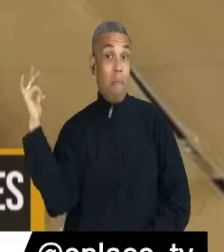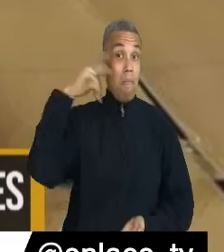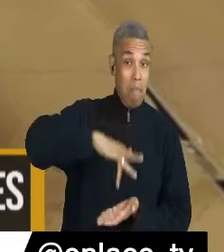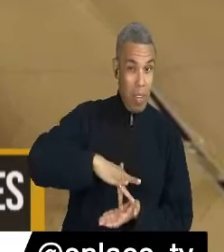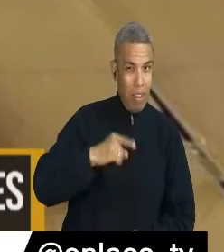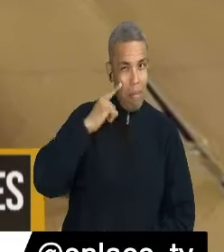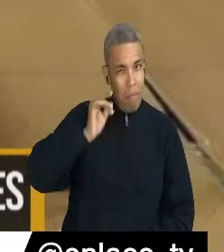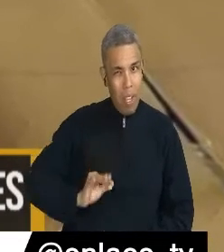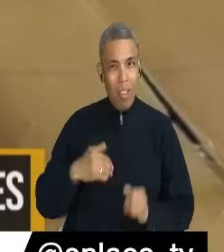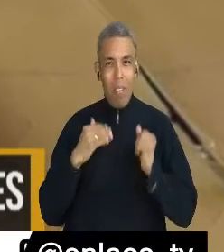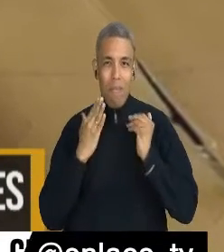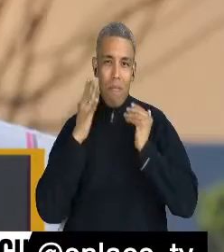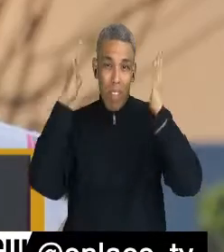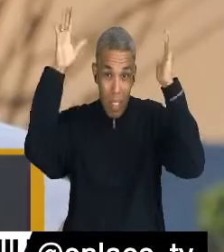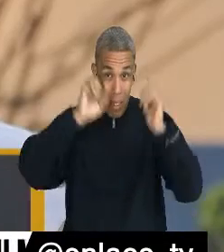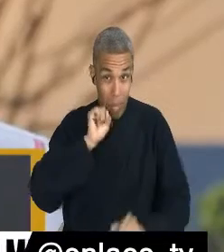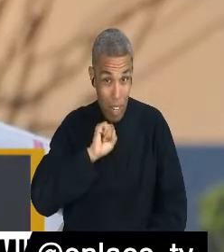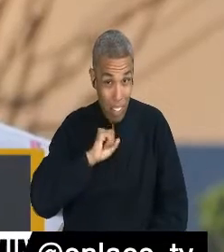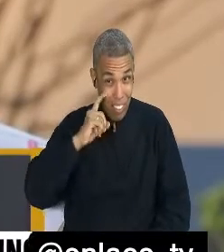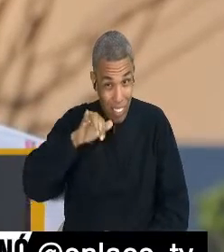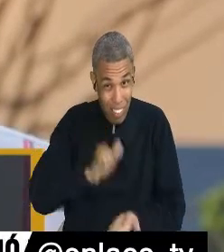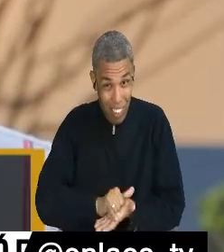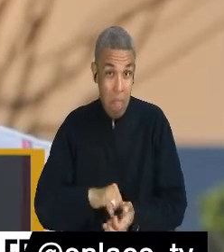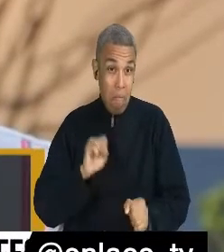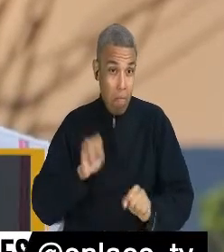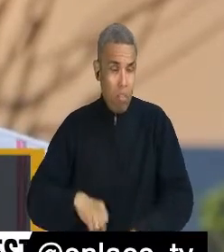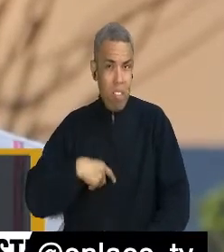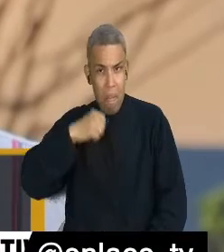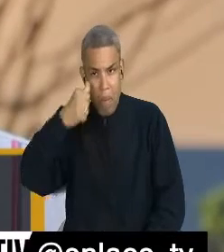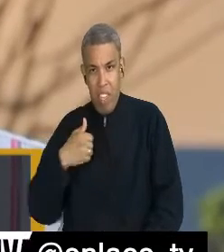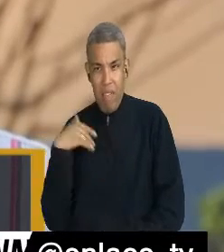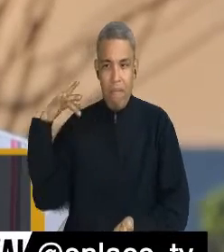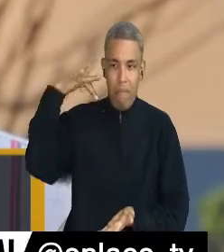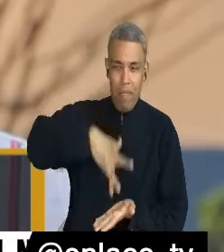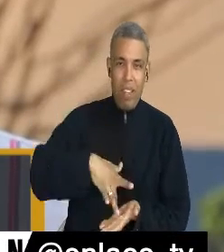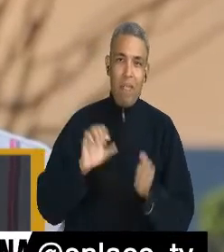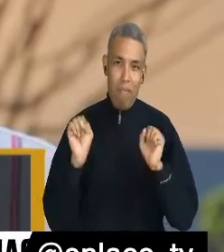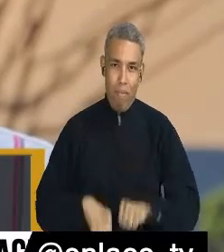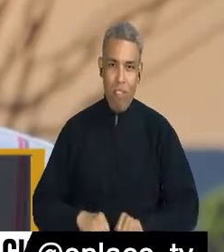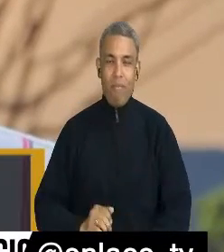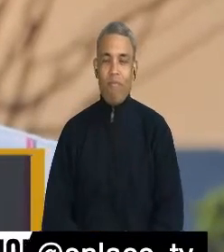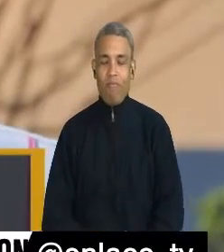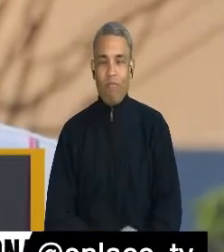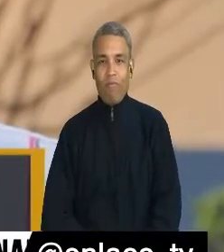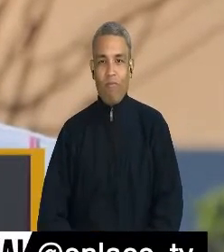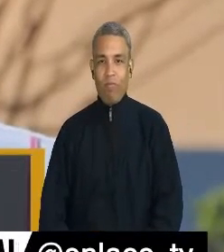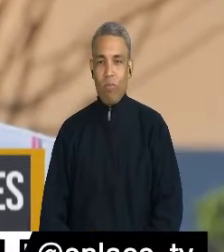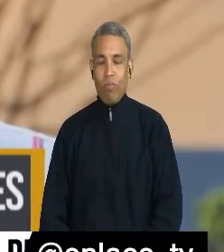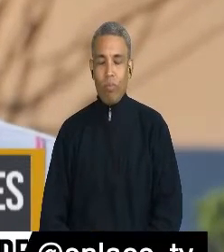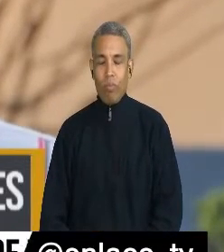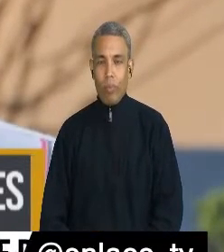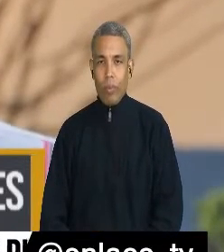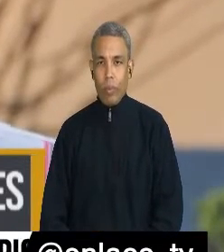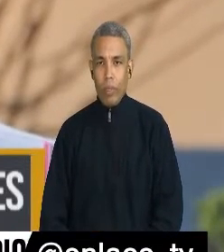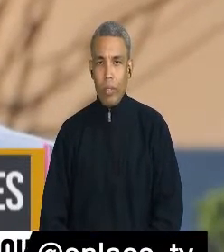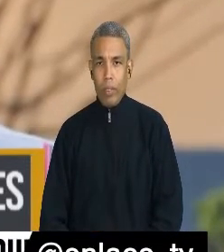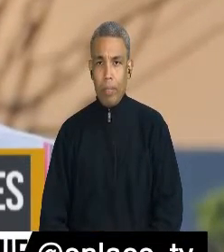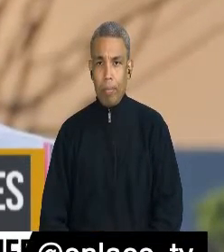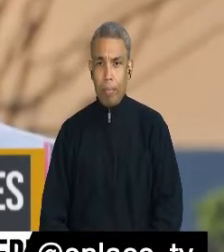95 de la ciudad para posteriormente el día miércoles iniciar ya la instalación van a venir unos un personal